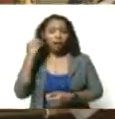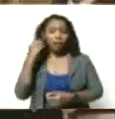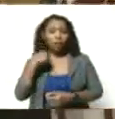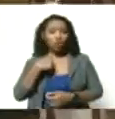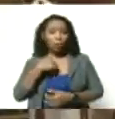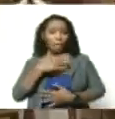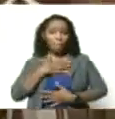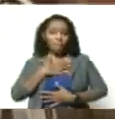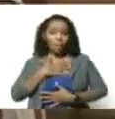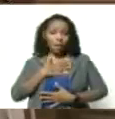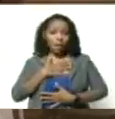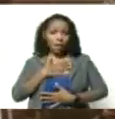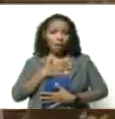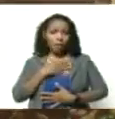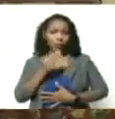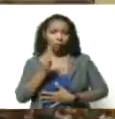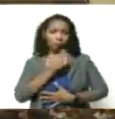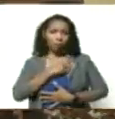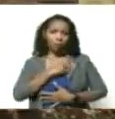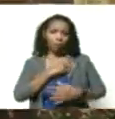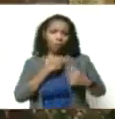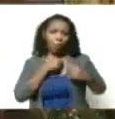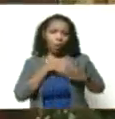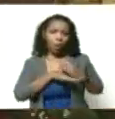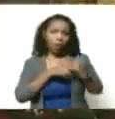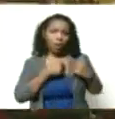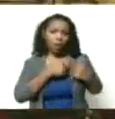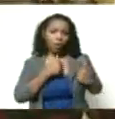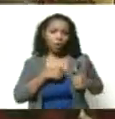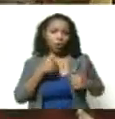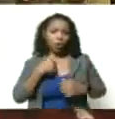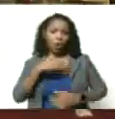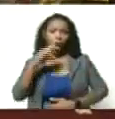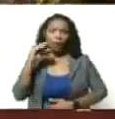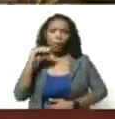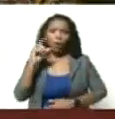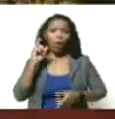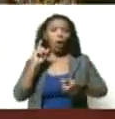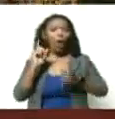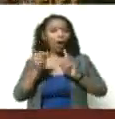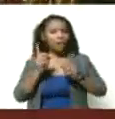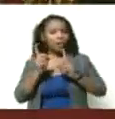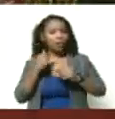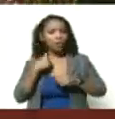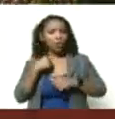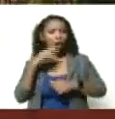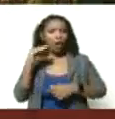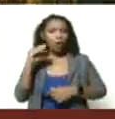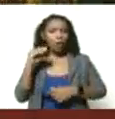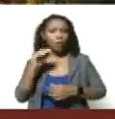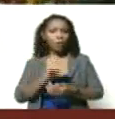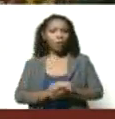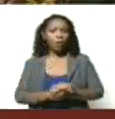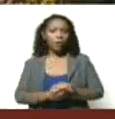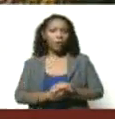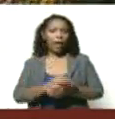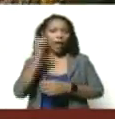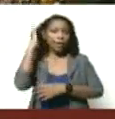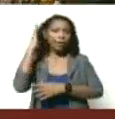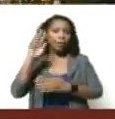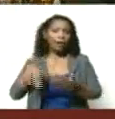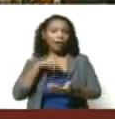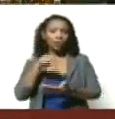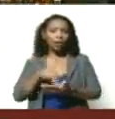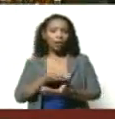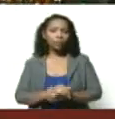particular me marcó. Mientras yo hablaba, o a las veces que yo he hablado en la Asamblea Nacional,